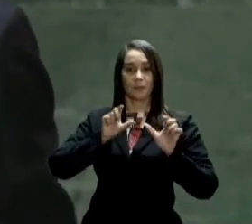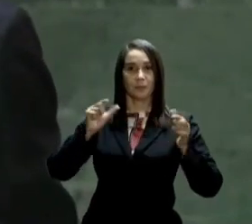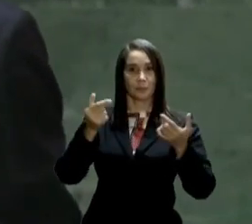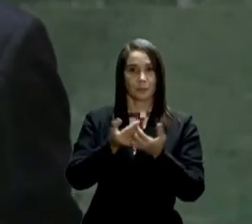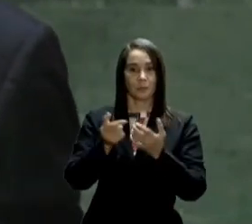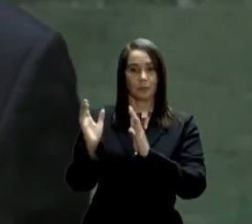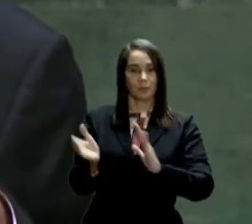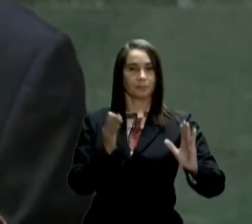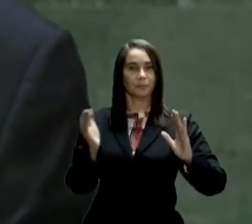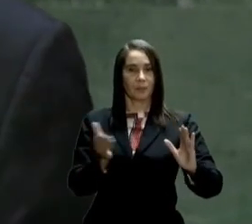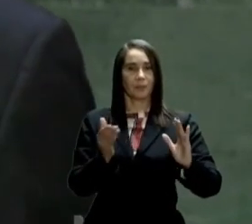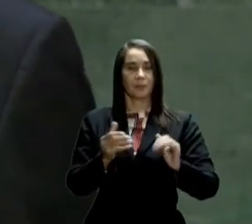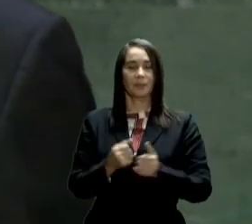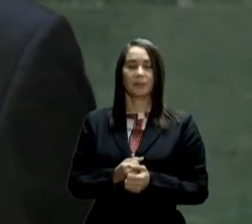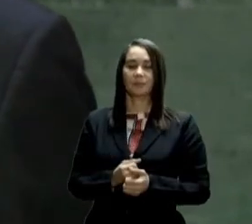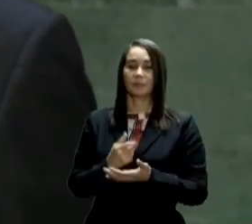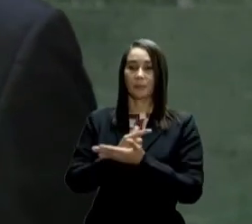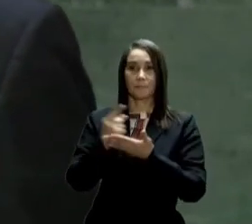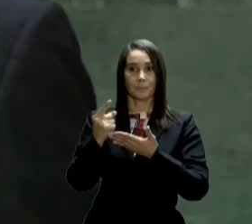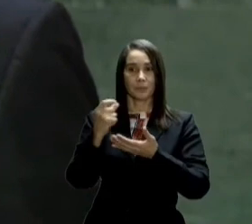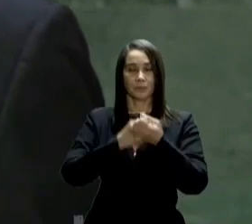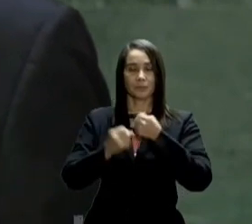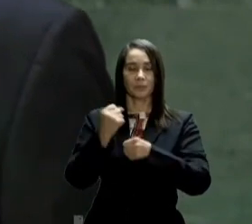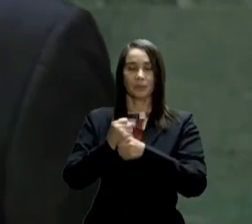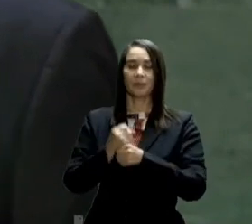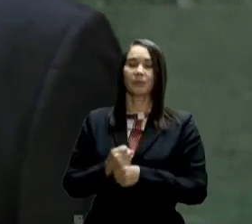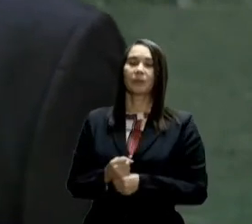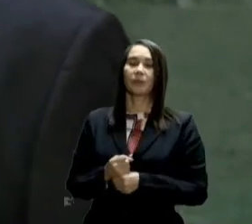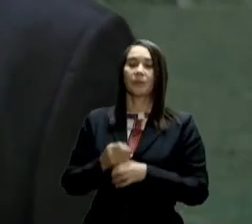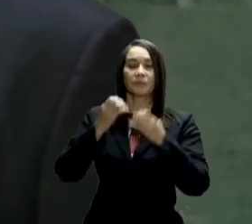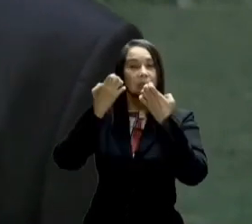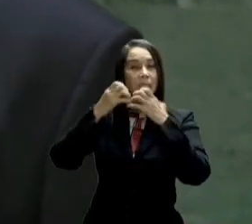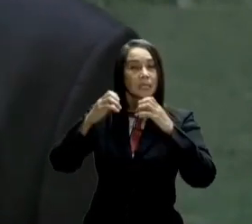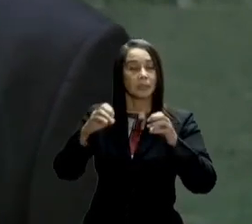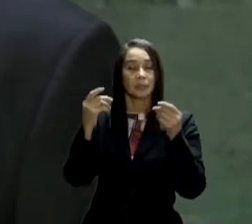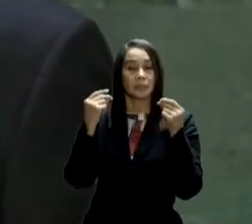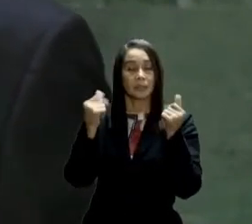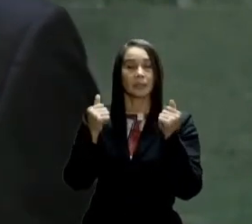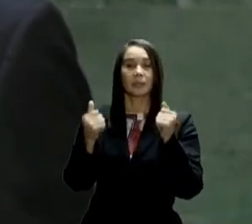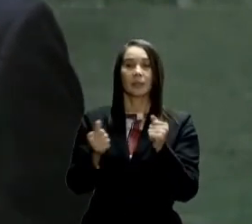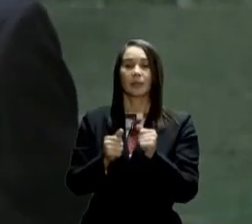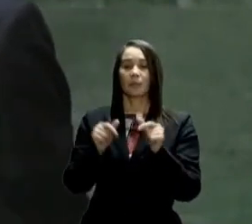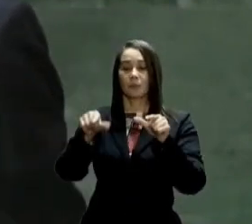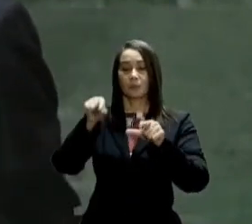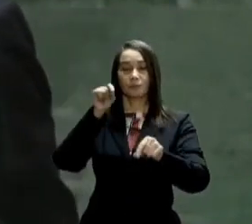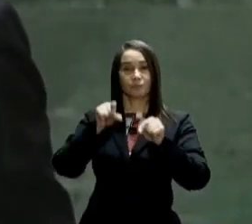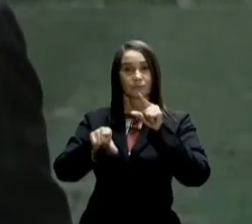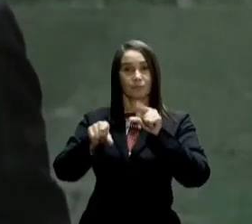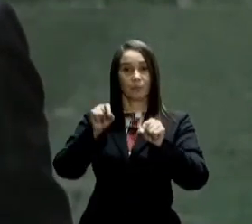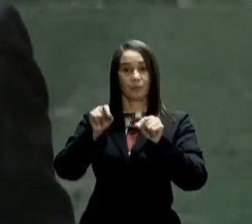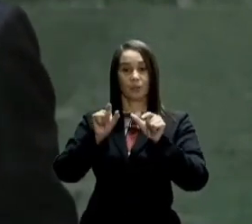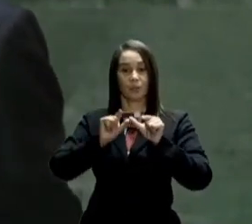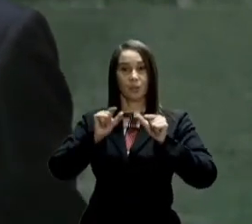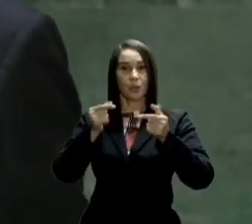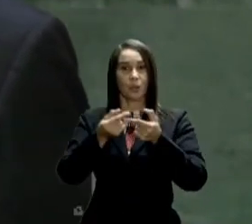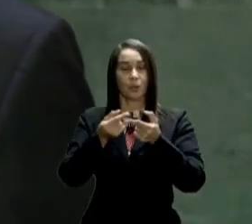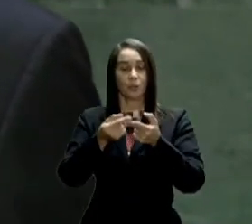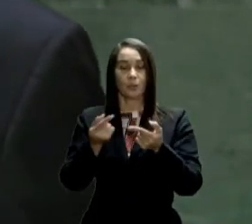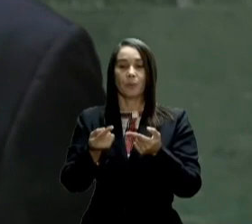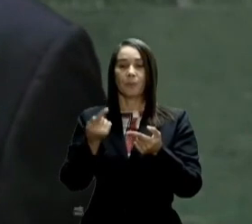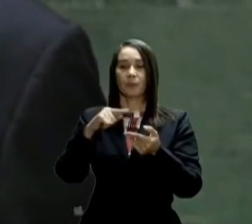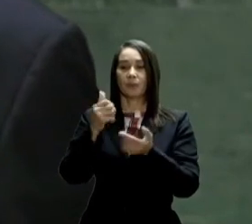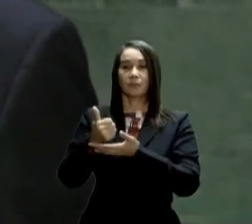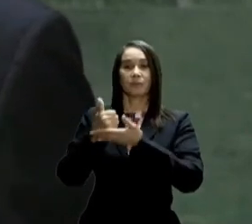preparatorio. Asimismo, es urgente la creación de un mecanismo de financiamiento en condiciones favorables para